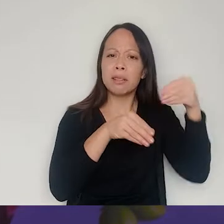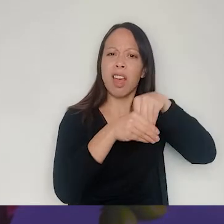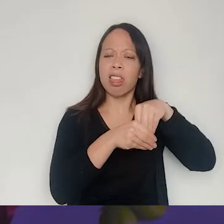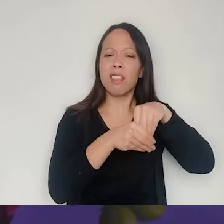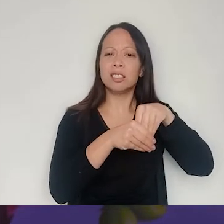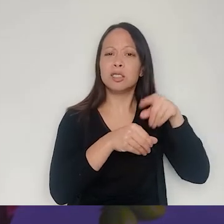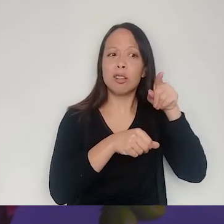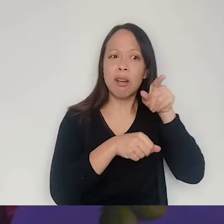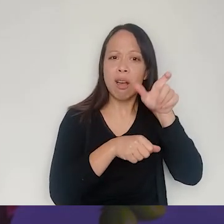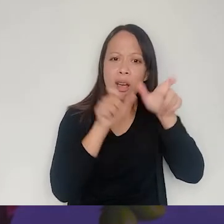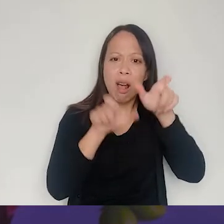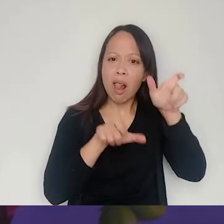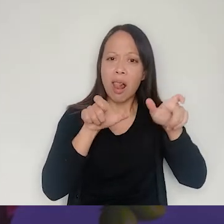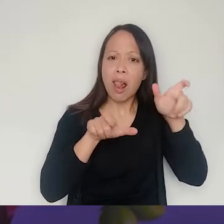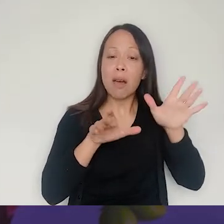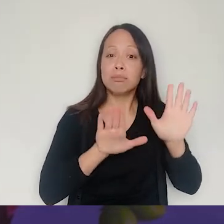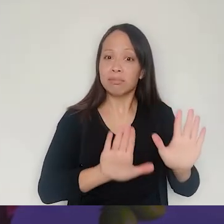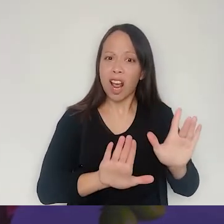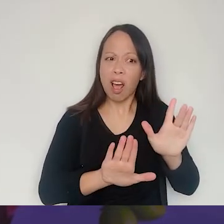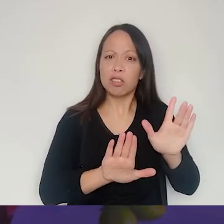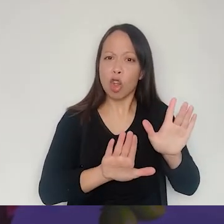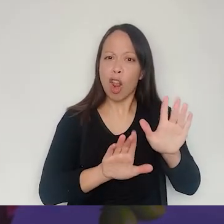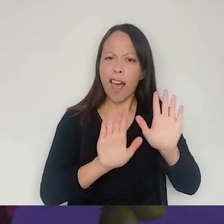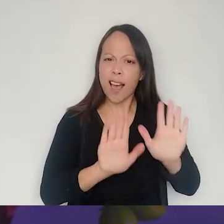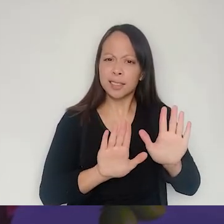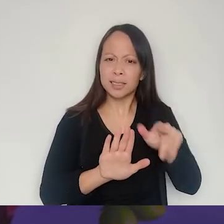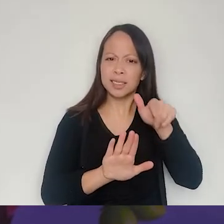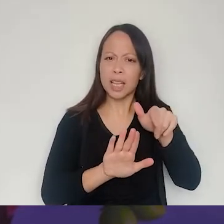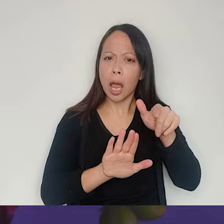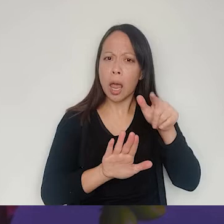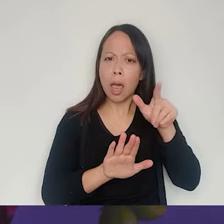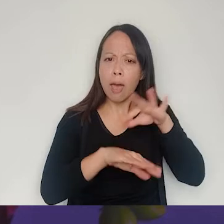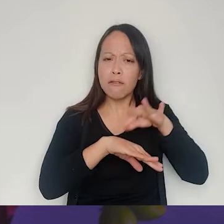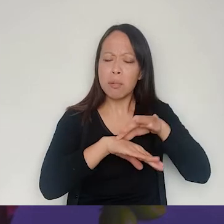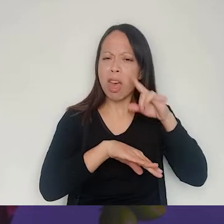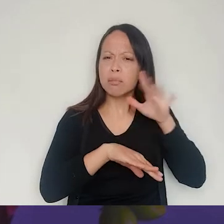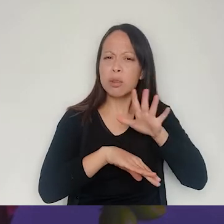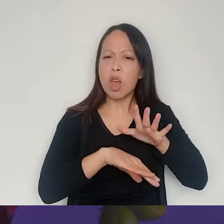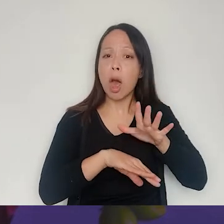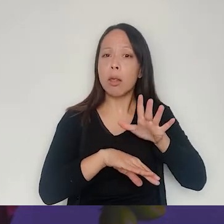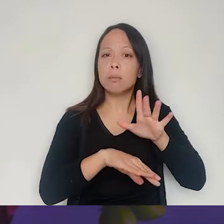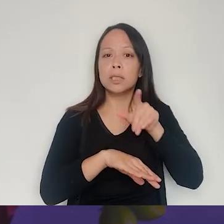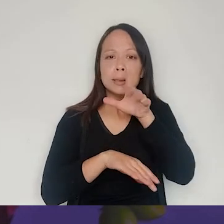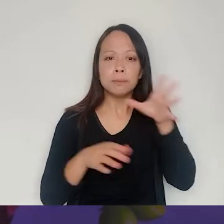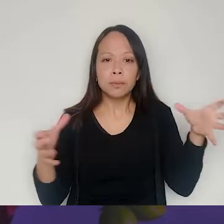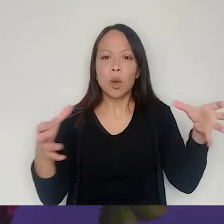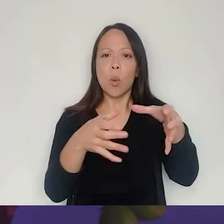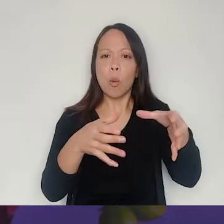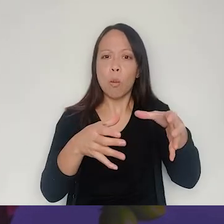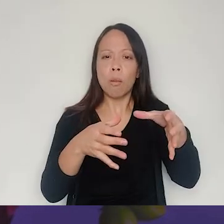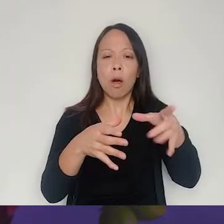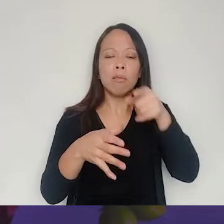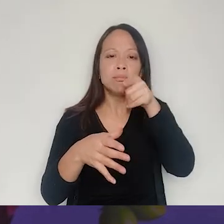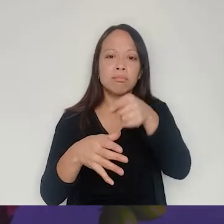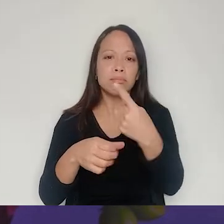una enfermedad frecuente, no, estamos comparando con los propios pacientes de enfermedades poco frecuentes ya diagnosticadas. Nos encontrábamos,